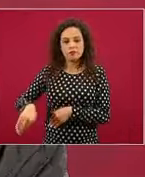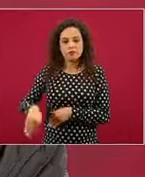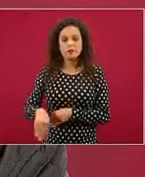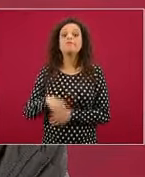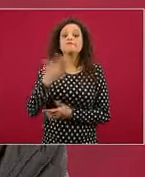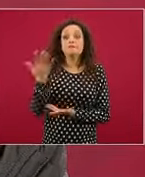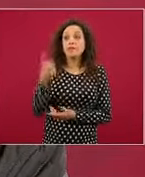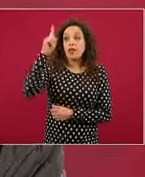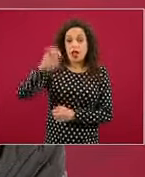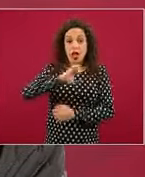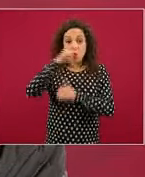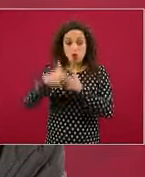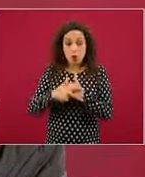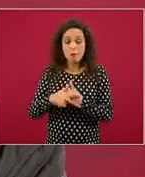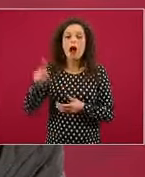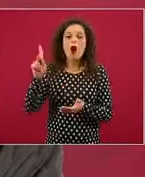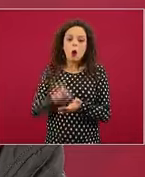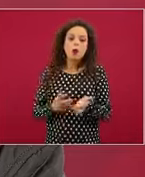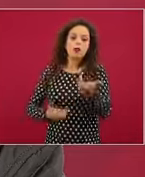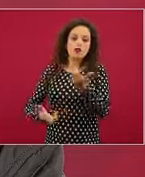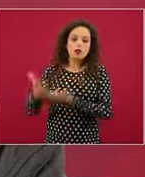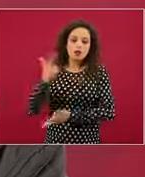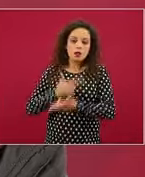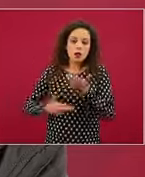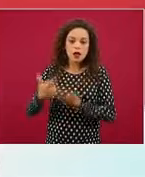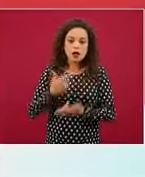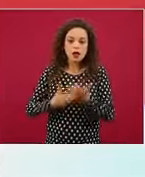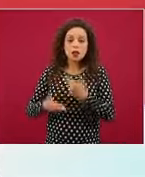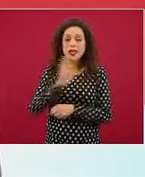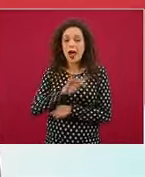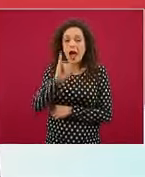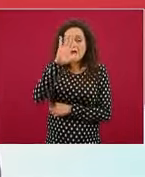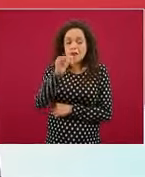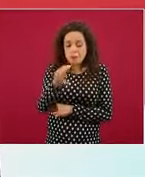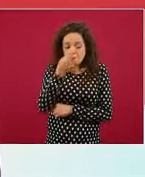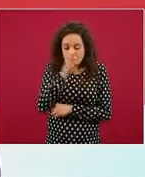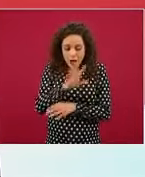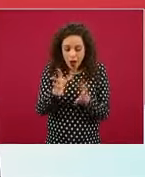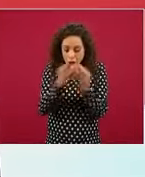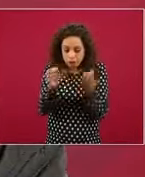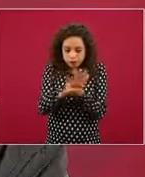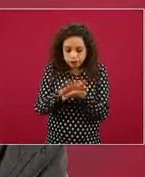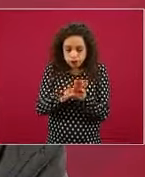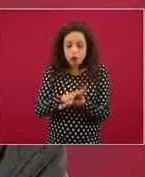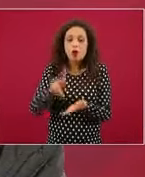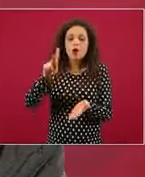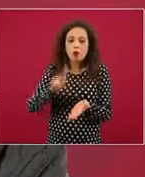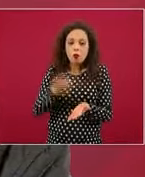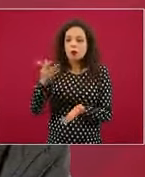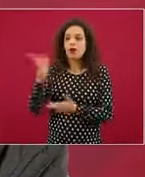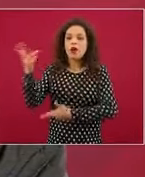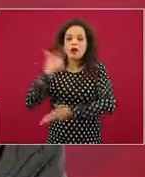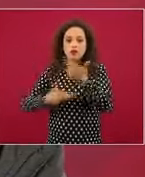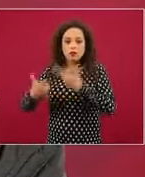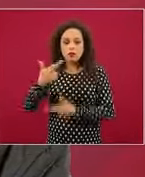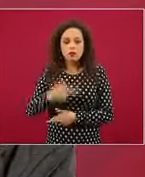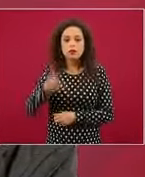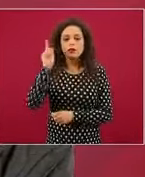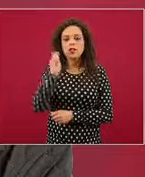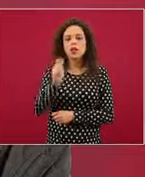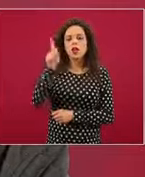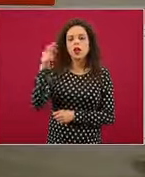Europa, reemergió, ya estaba cerca de ser eliminado y reemergió hoy en Europa Occidental, Reino Unido, Francia,